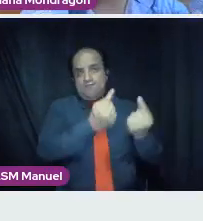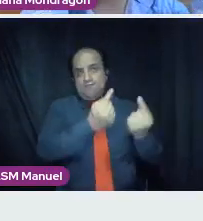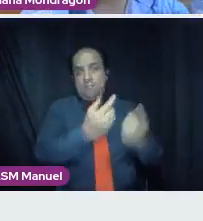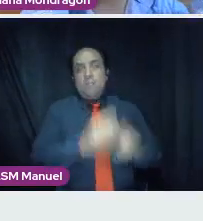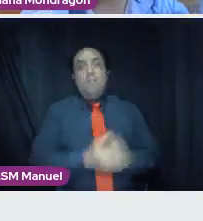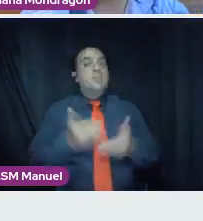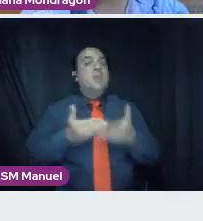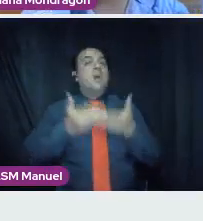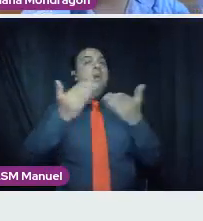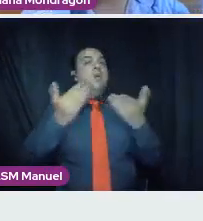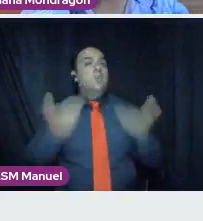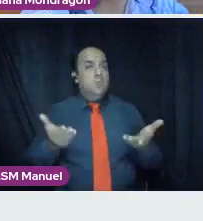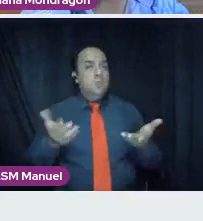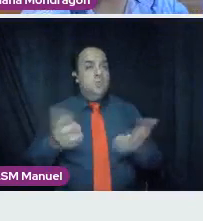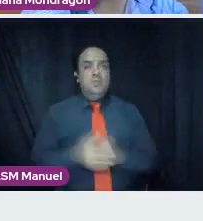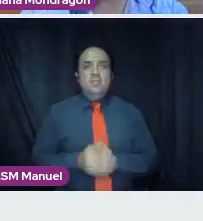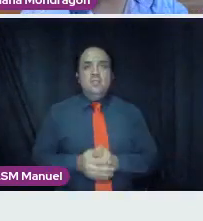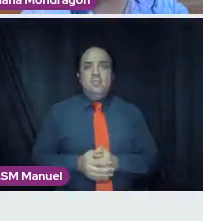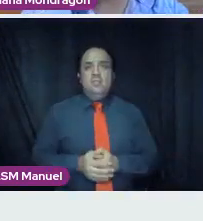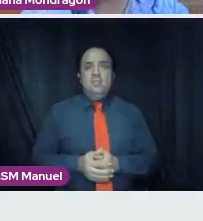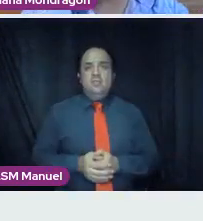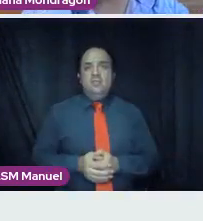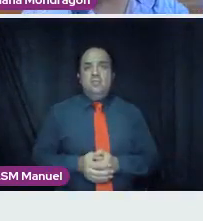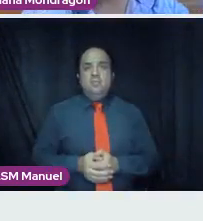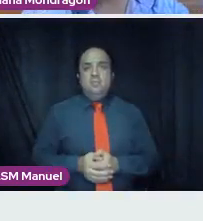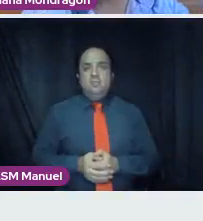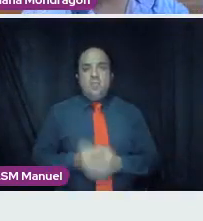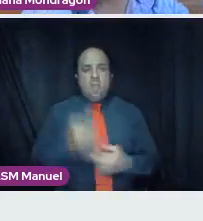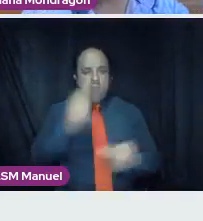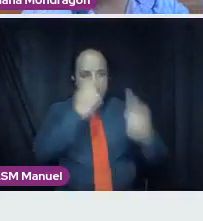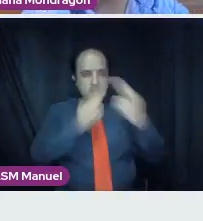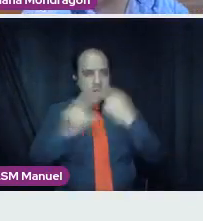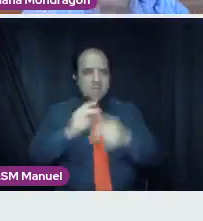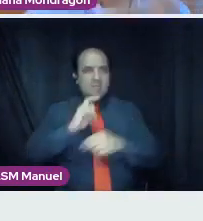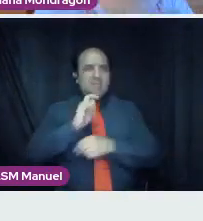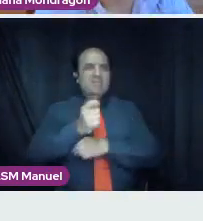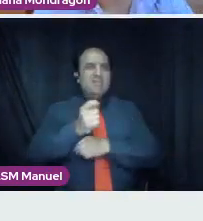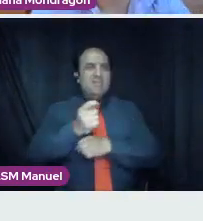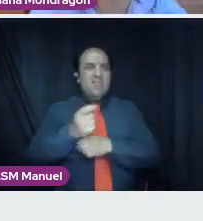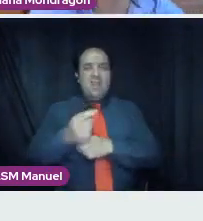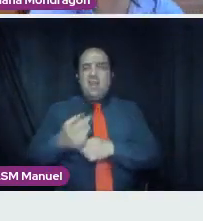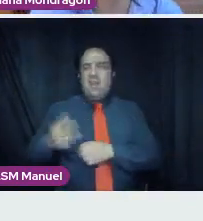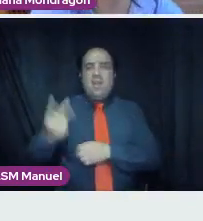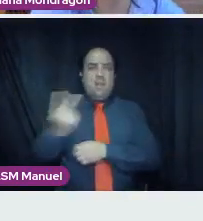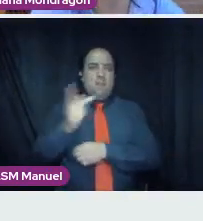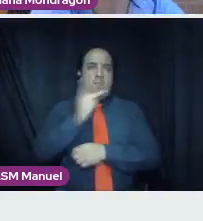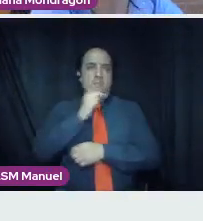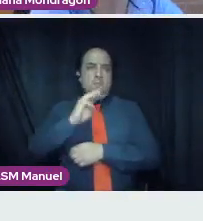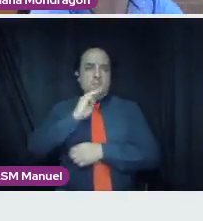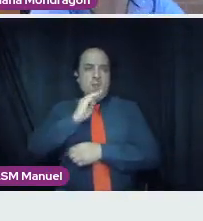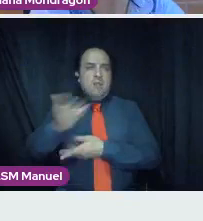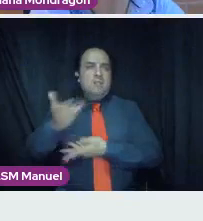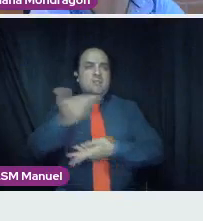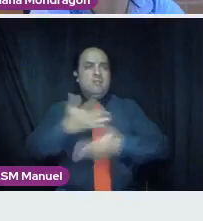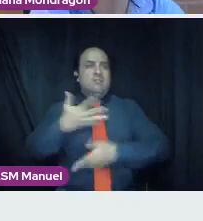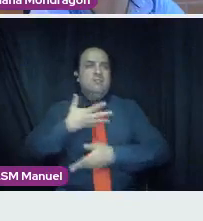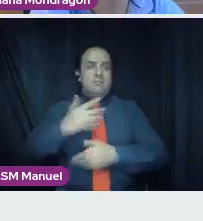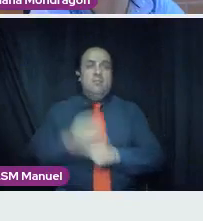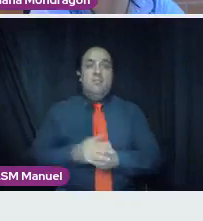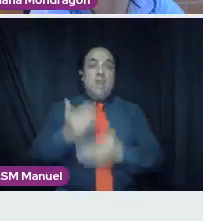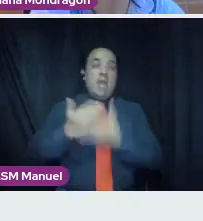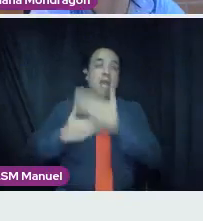Entonces, ahora vamos a ver qué se esperaría de esta relación colaborativa. En el pasado,